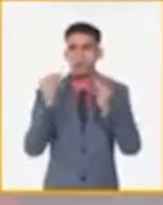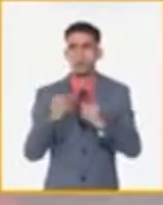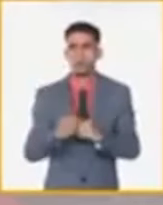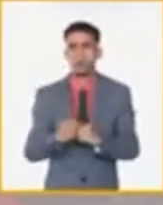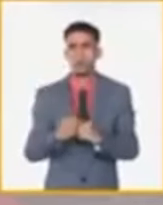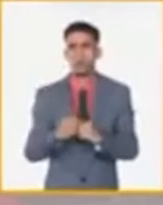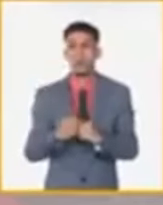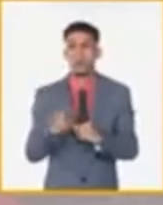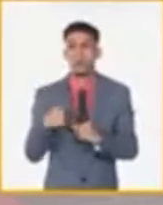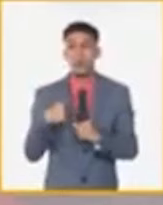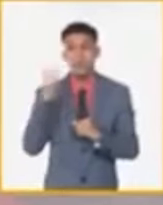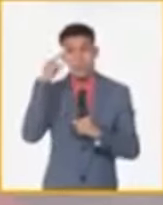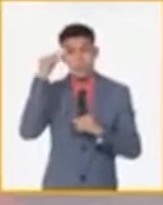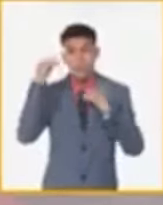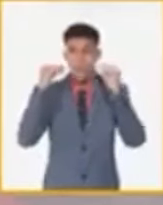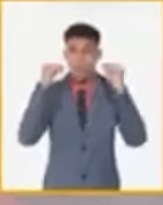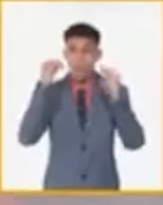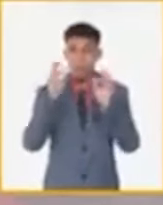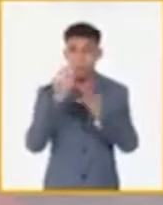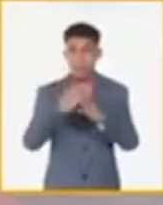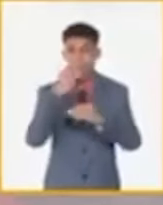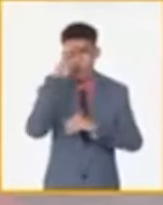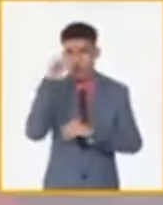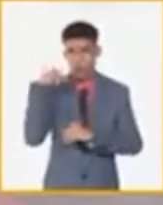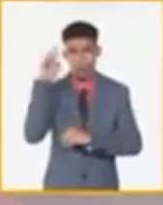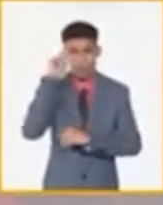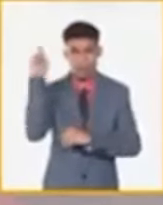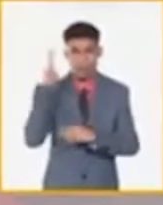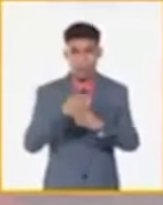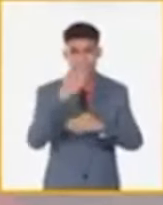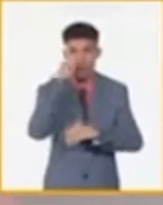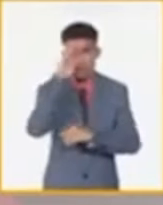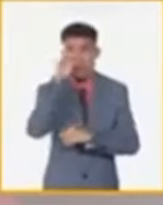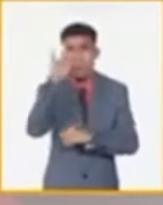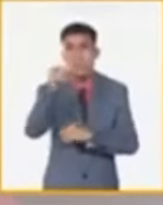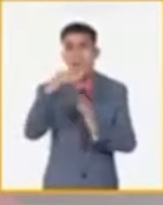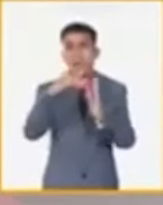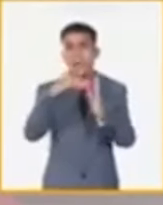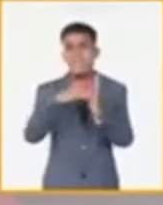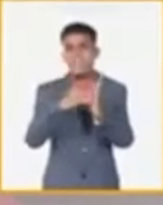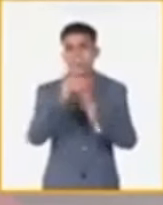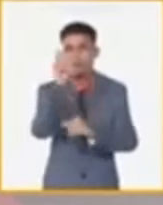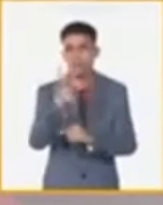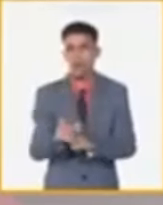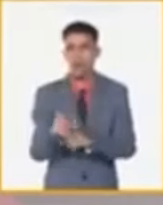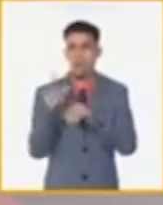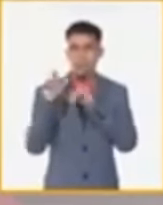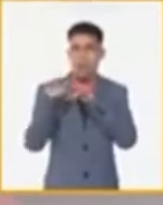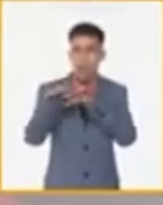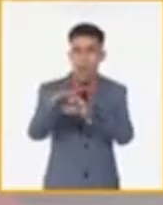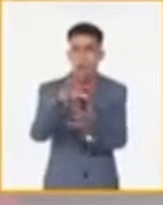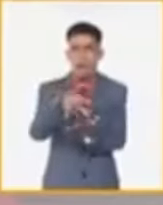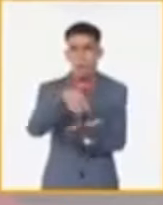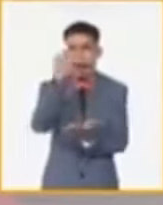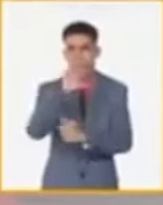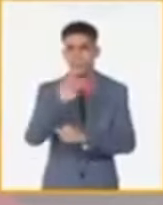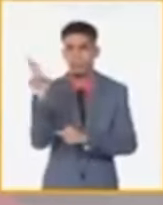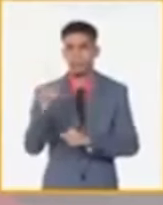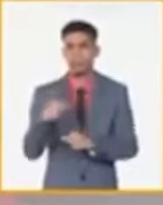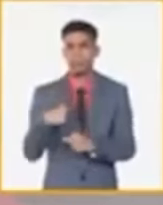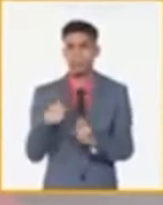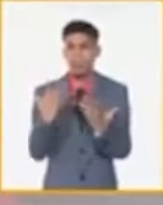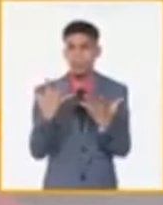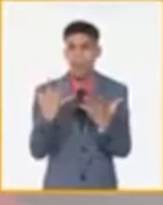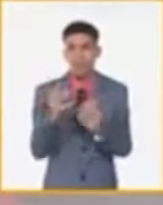que mereco porque Santiago de Cuba 10 personent de livo se